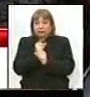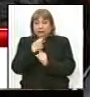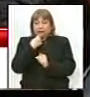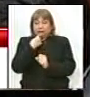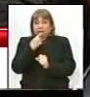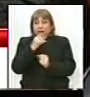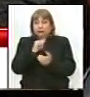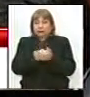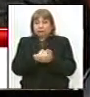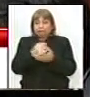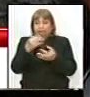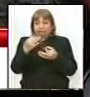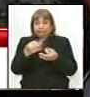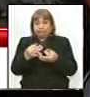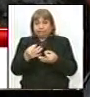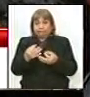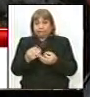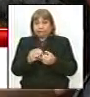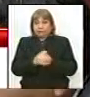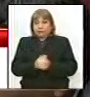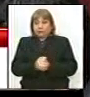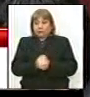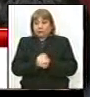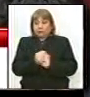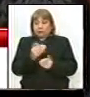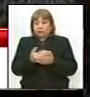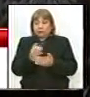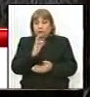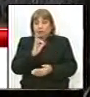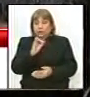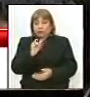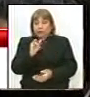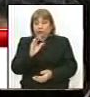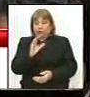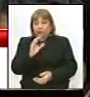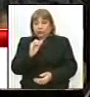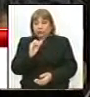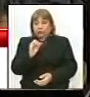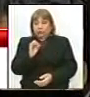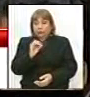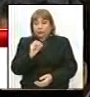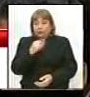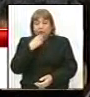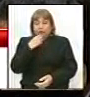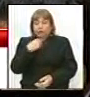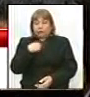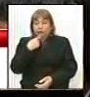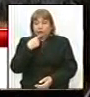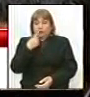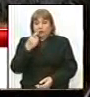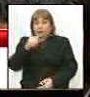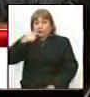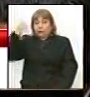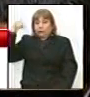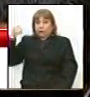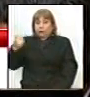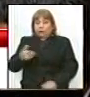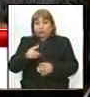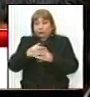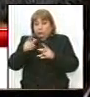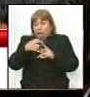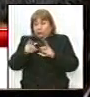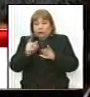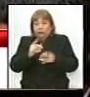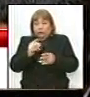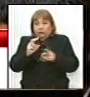que en efecto que la conducta de en el caso de las infracciones nada más infracciones yo no me he referido a los otros temas porque no están en proceso